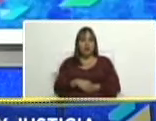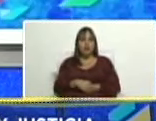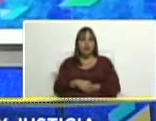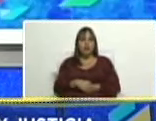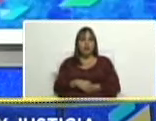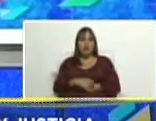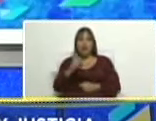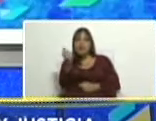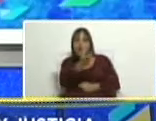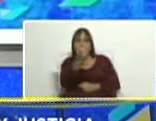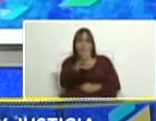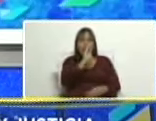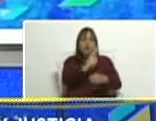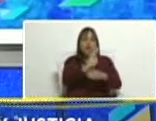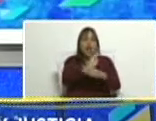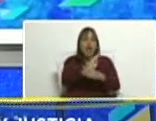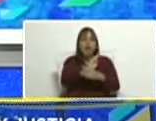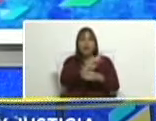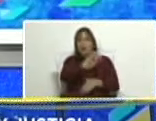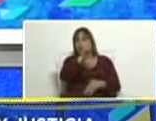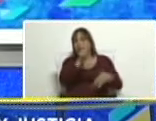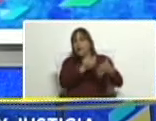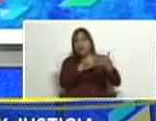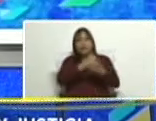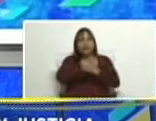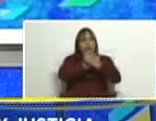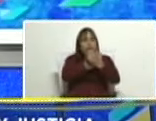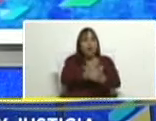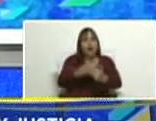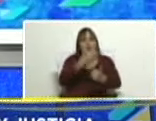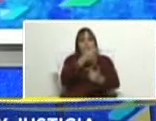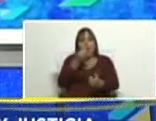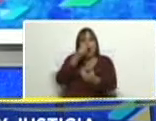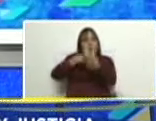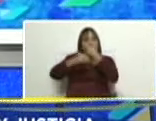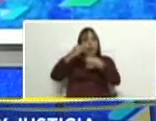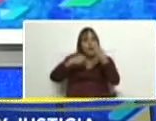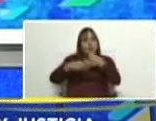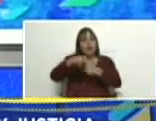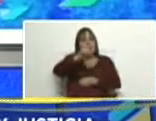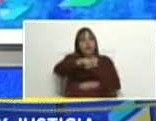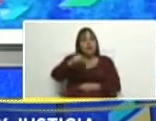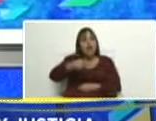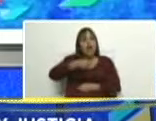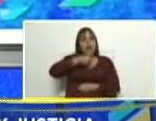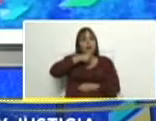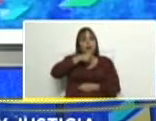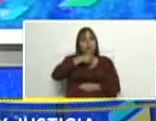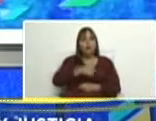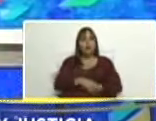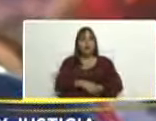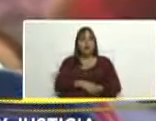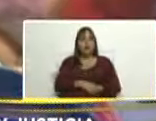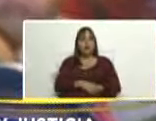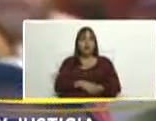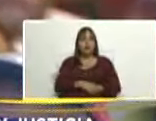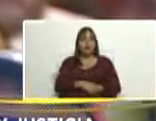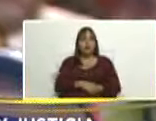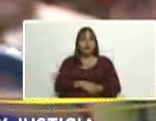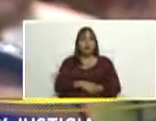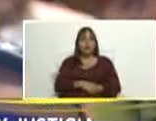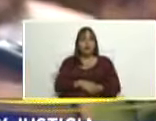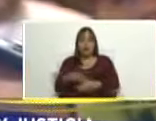Búsqueda y protección integral amorosa para una mejor nutrición de nuestros abuelos y abuelas a través de las